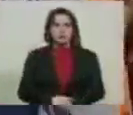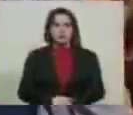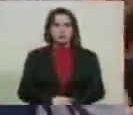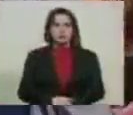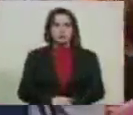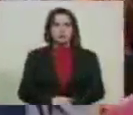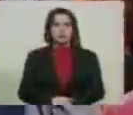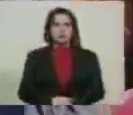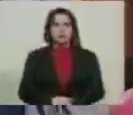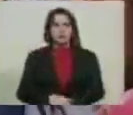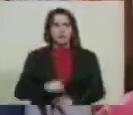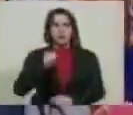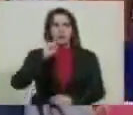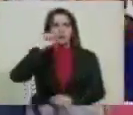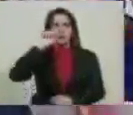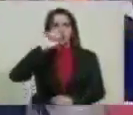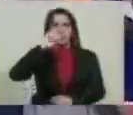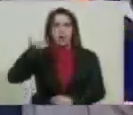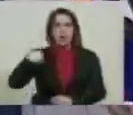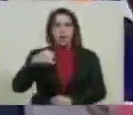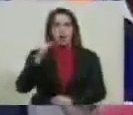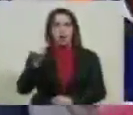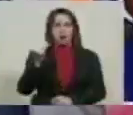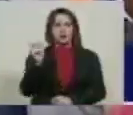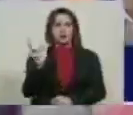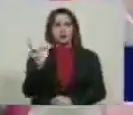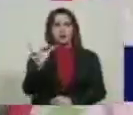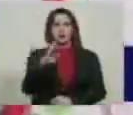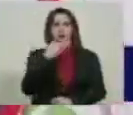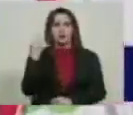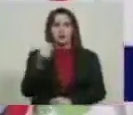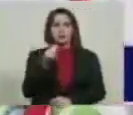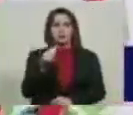¡Que viva la JPSUV!